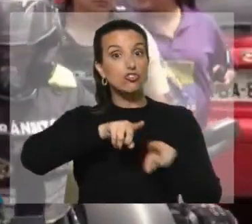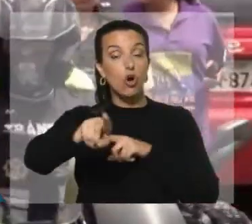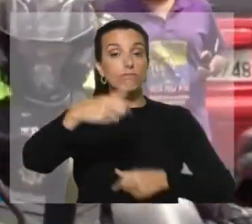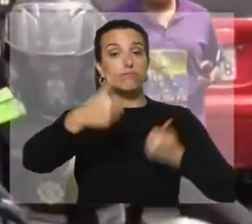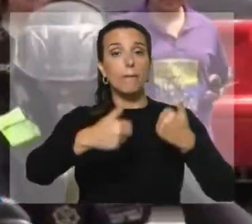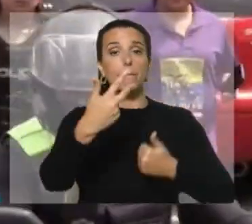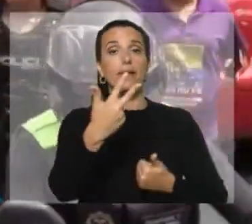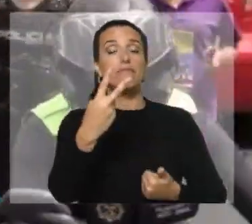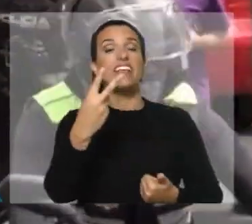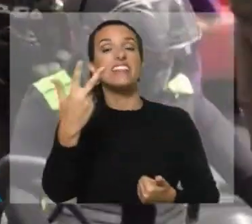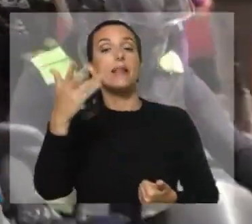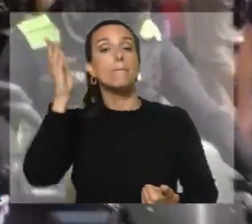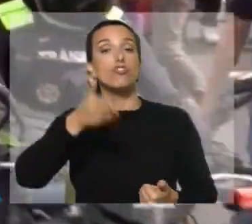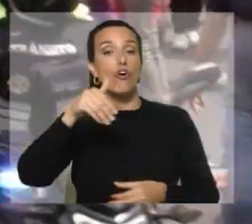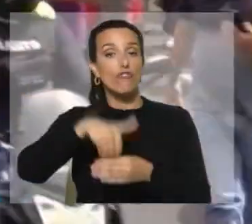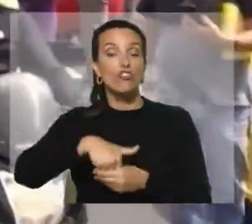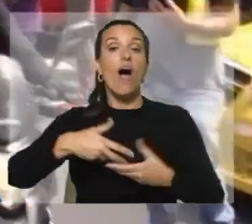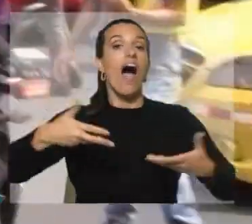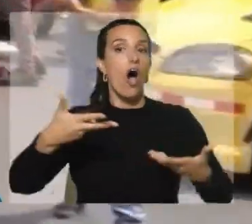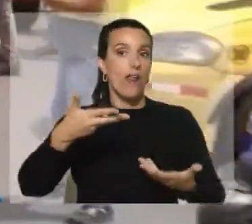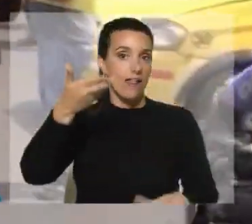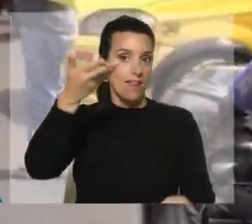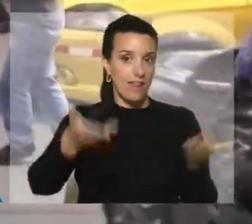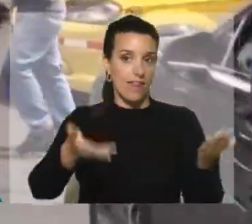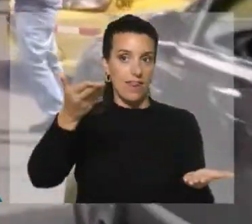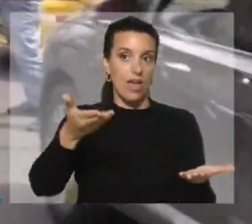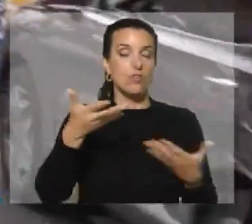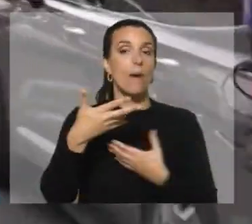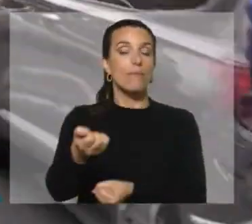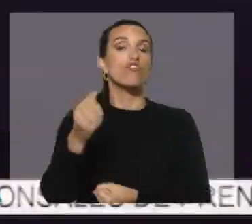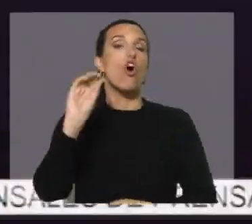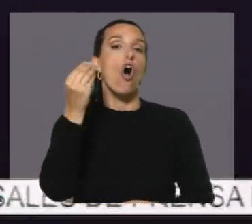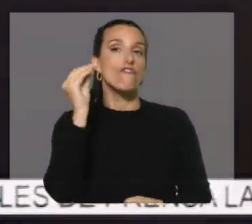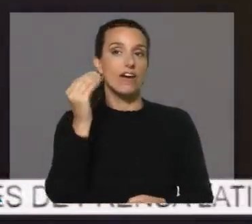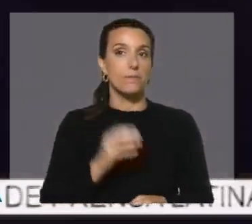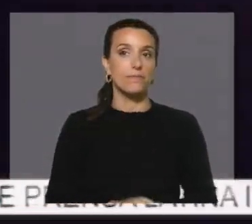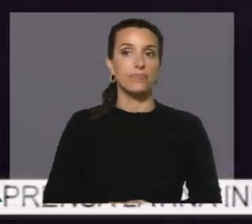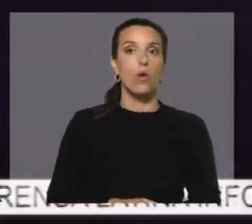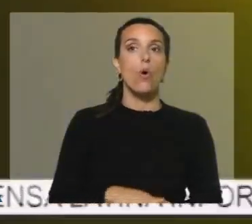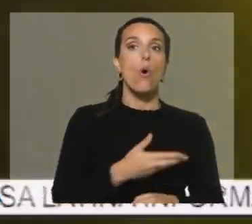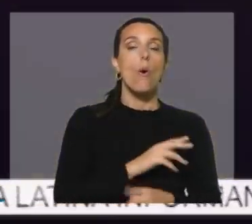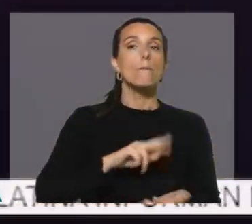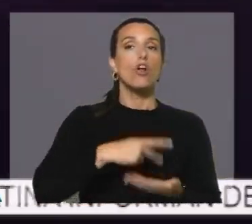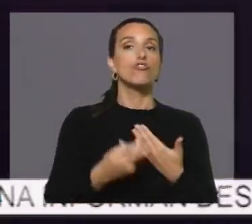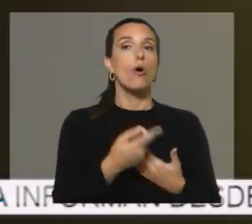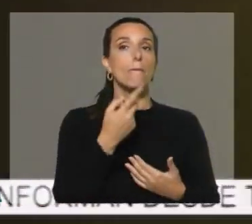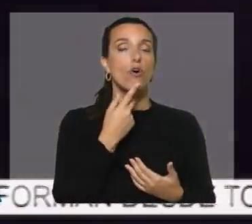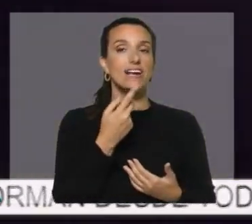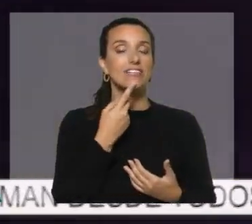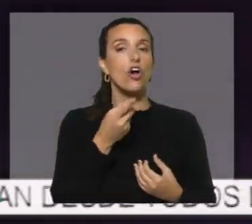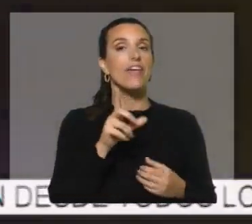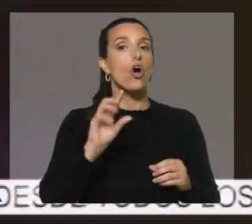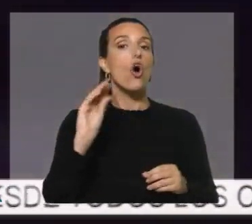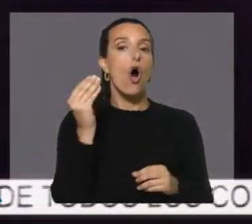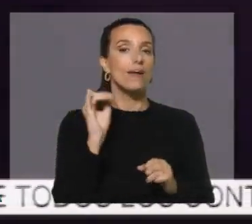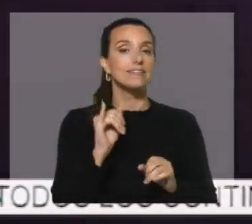2% de los votos ahora se respalda en el apoyo de los jóvenes este proyecto político por creer en que la juventud